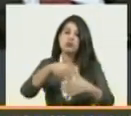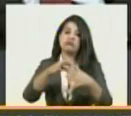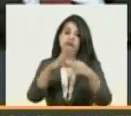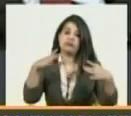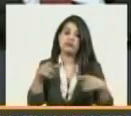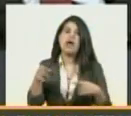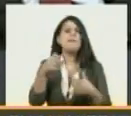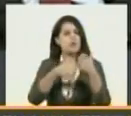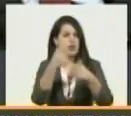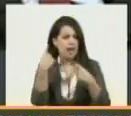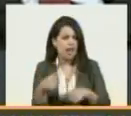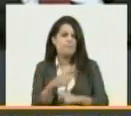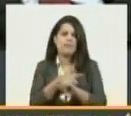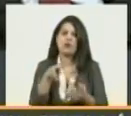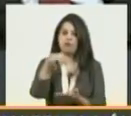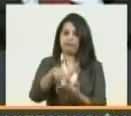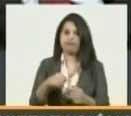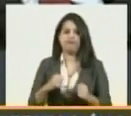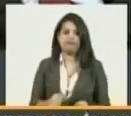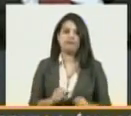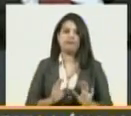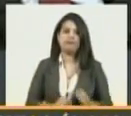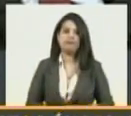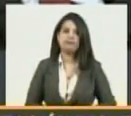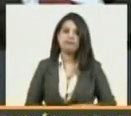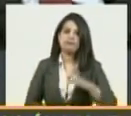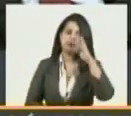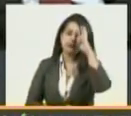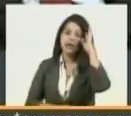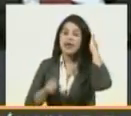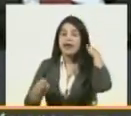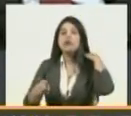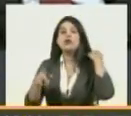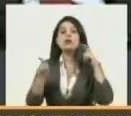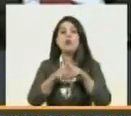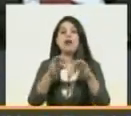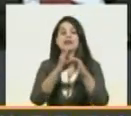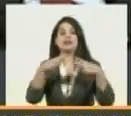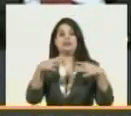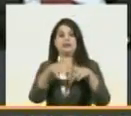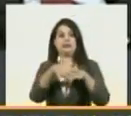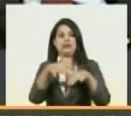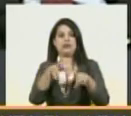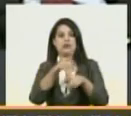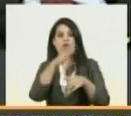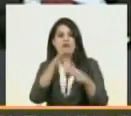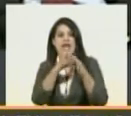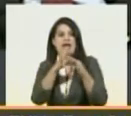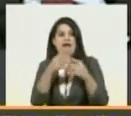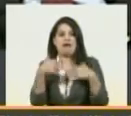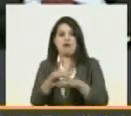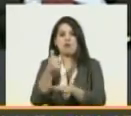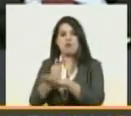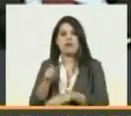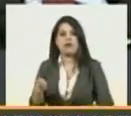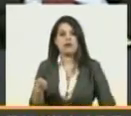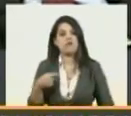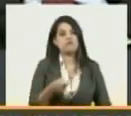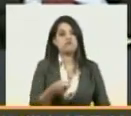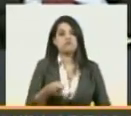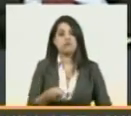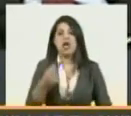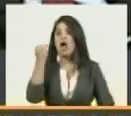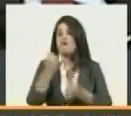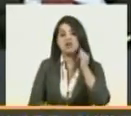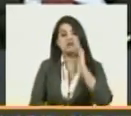pie. Fue un agente de la desintegración. Y ahí está, salió sin pena ni gloria,